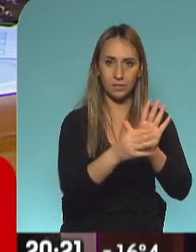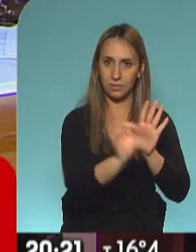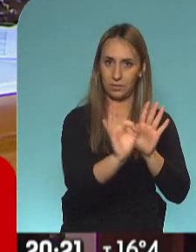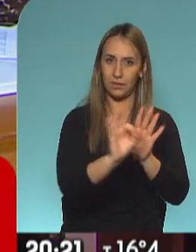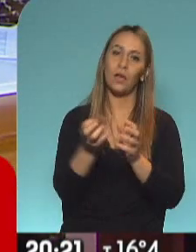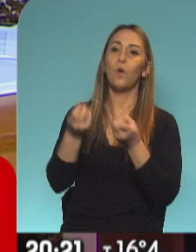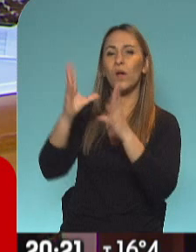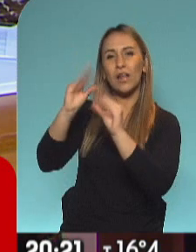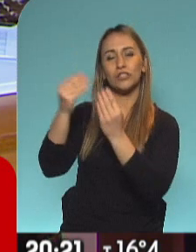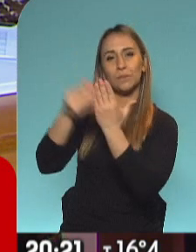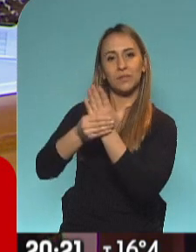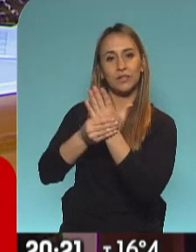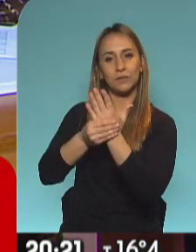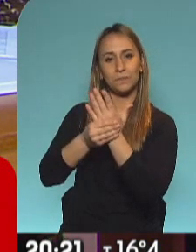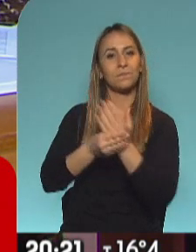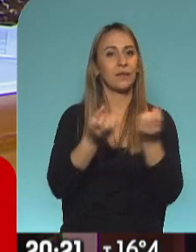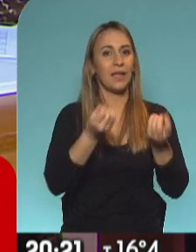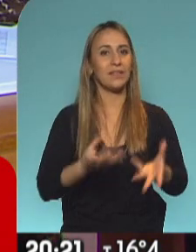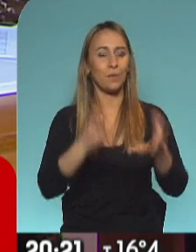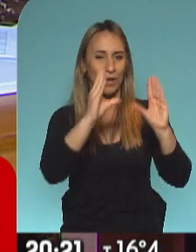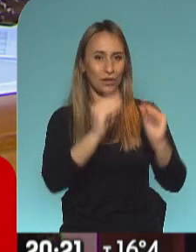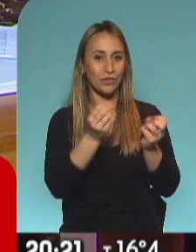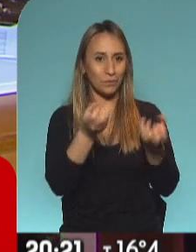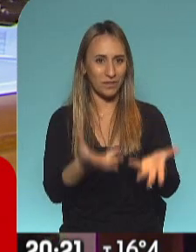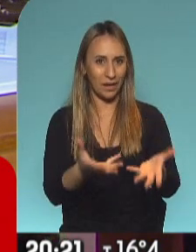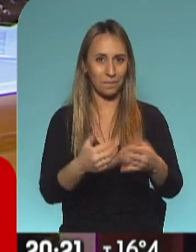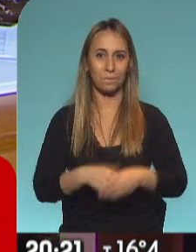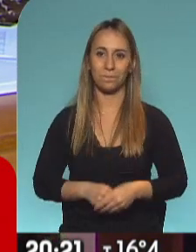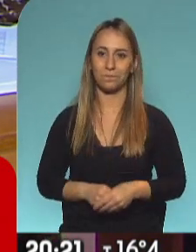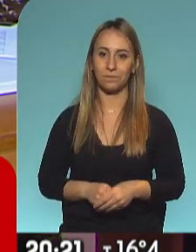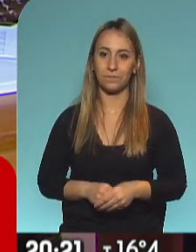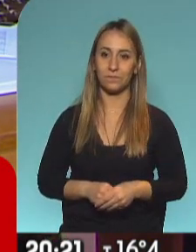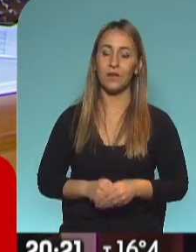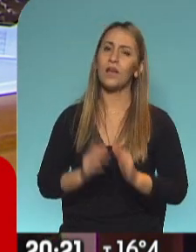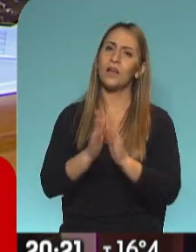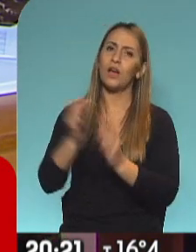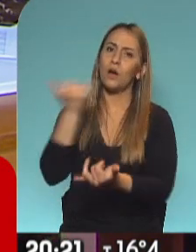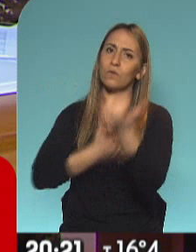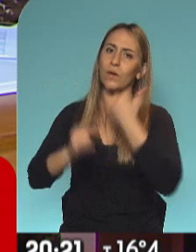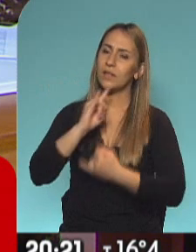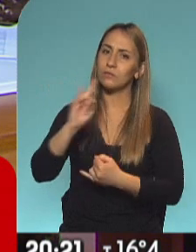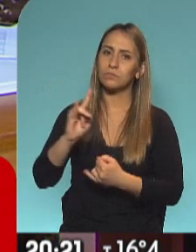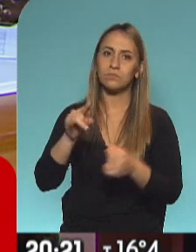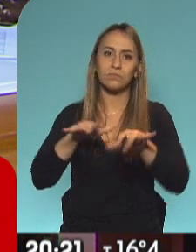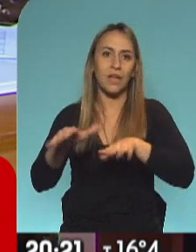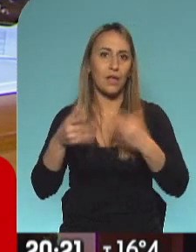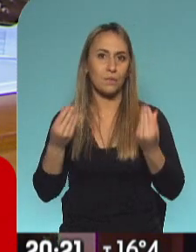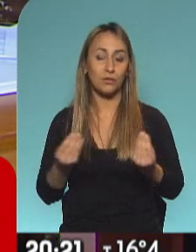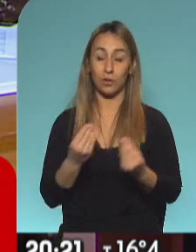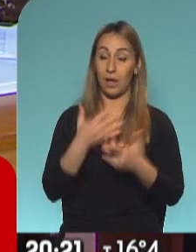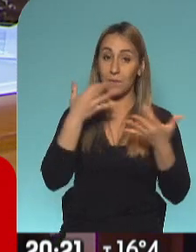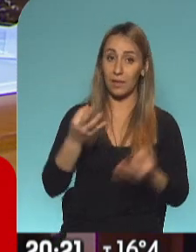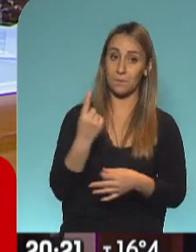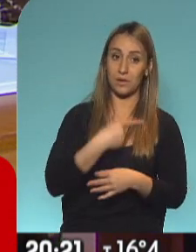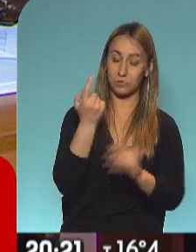noches. ¿Qué tal? Buenas noches, ¿cómo les va? Bien, muy bien. Cuéntenos, aclárenos qué es lo que sucedió. Para nosotros ha sido una